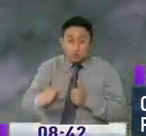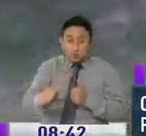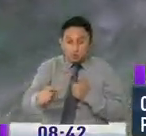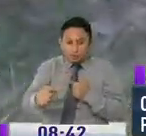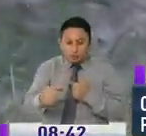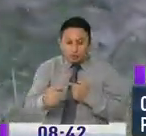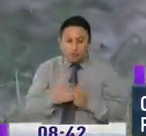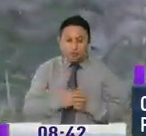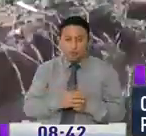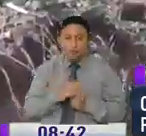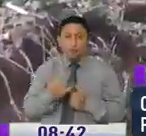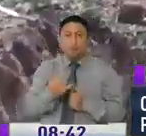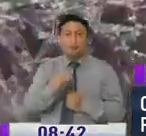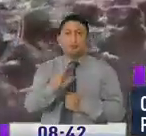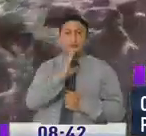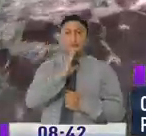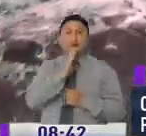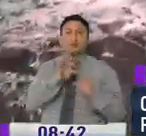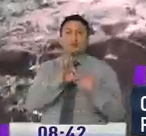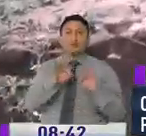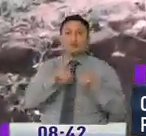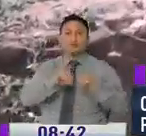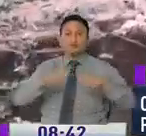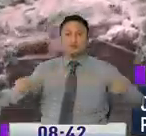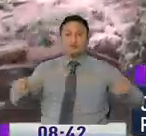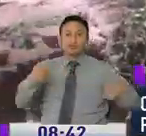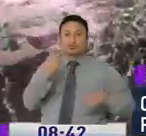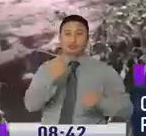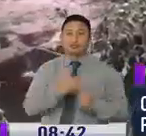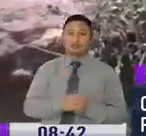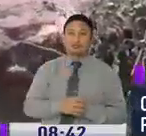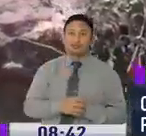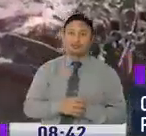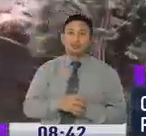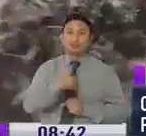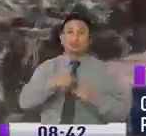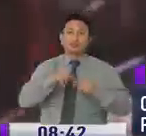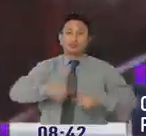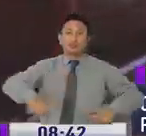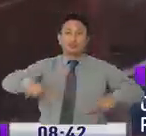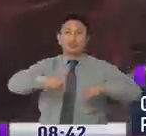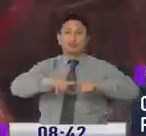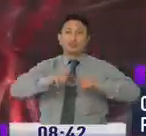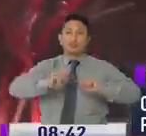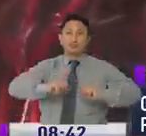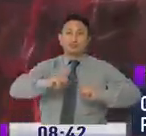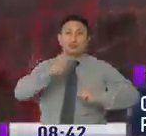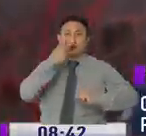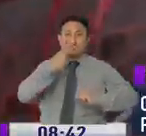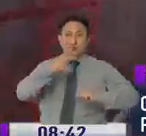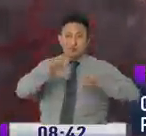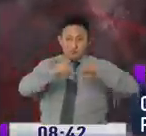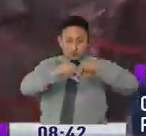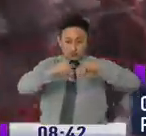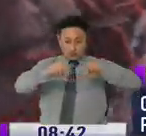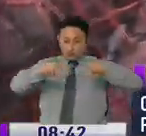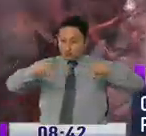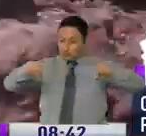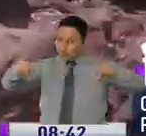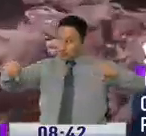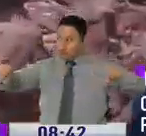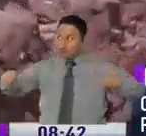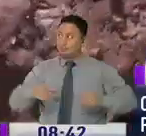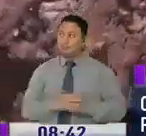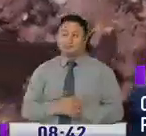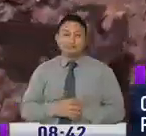socavada se encuentra la tubería del alcantarillado sanitario. Y en algunos tramos ya se puede ver la tubería de agua potable que